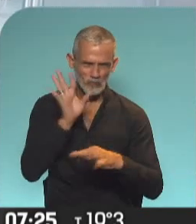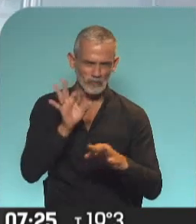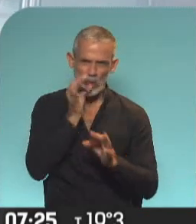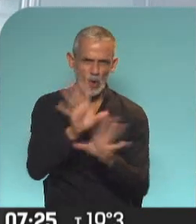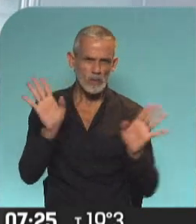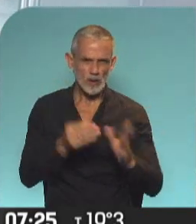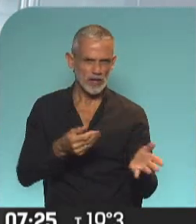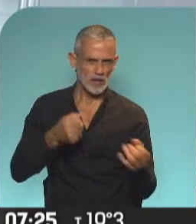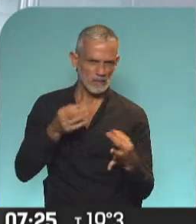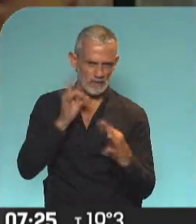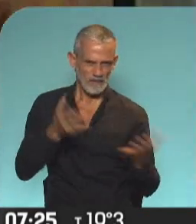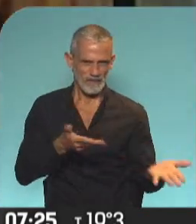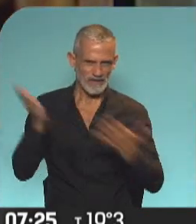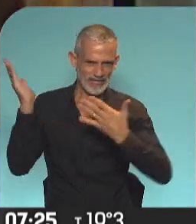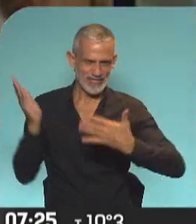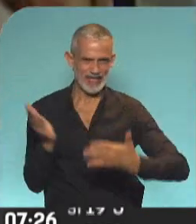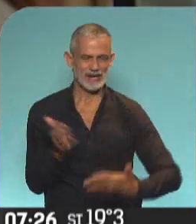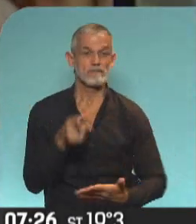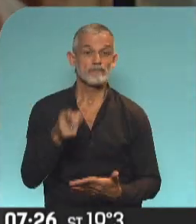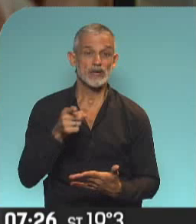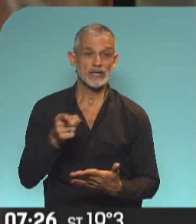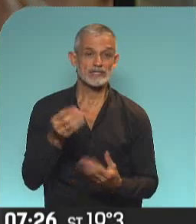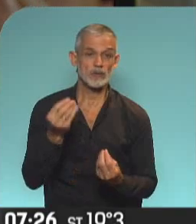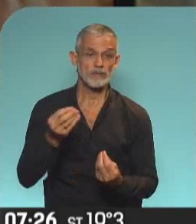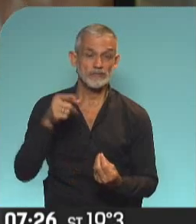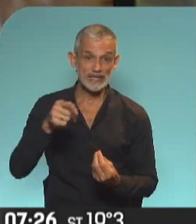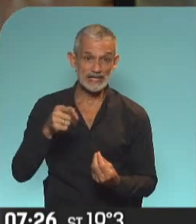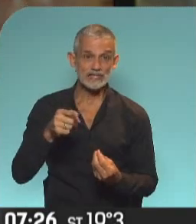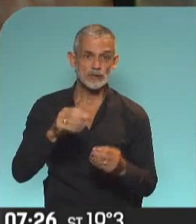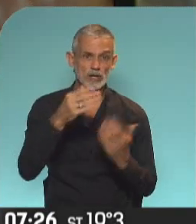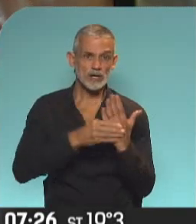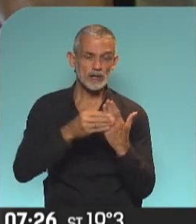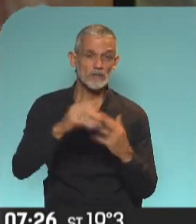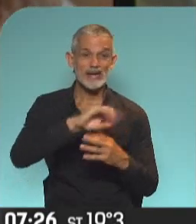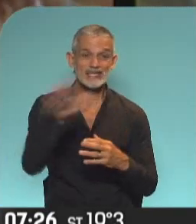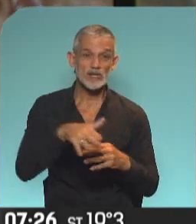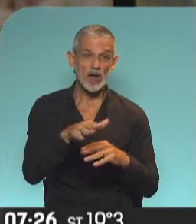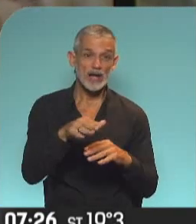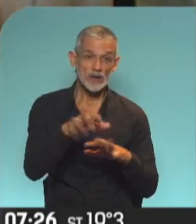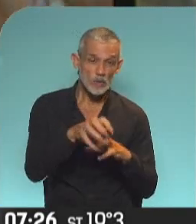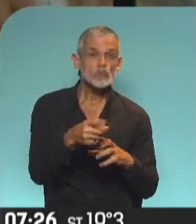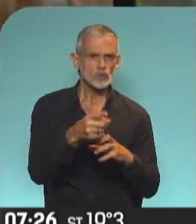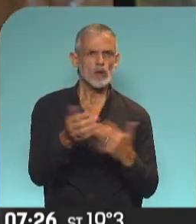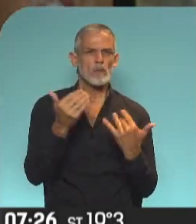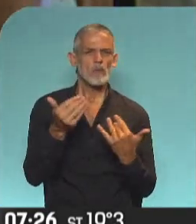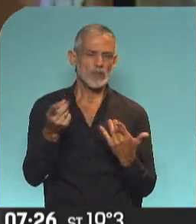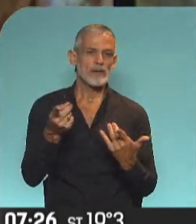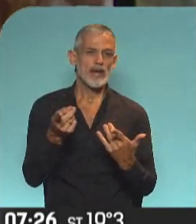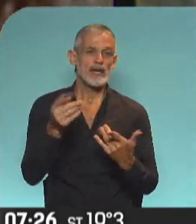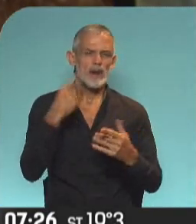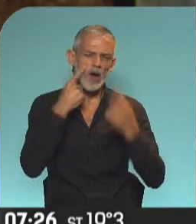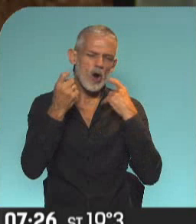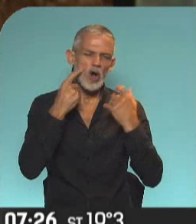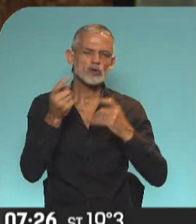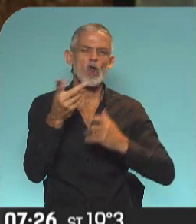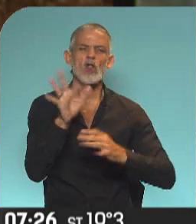la hora de exportar, sí lo que habrá, dijeron desde el Ministerio de Agricultura, es un monitoreo diario para asegurar que lo que